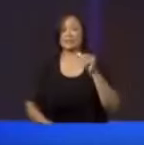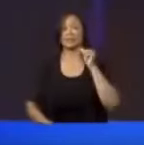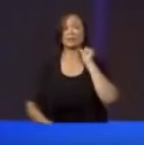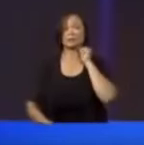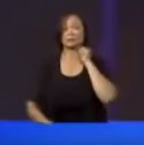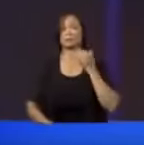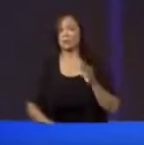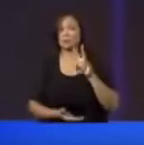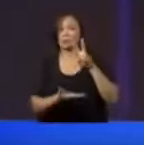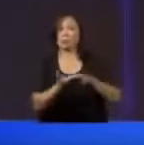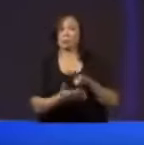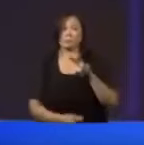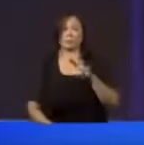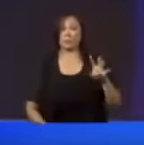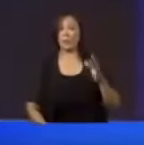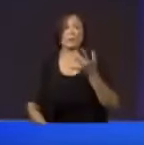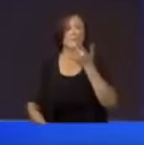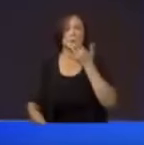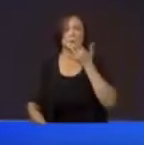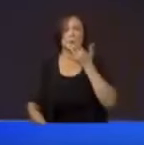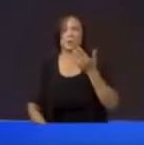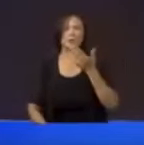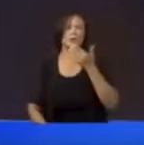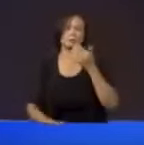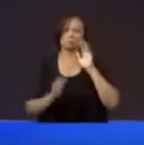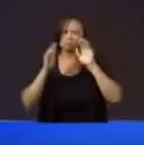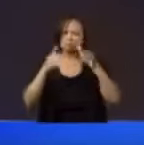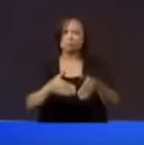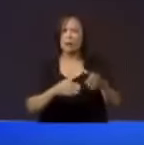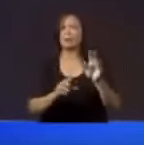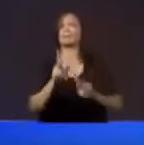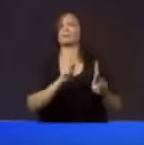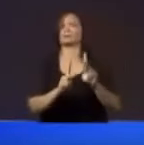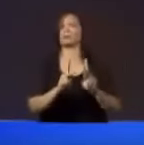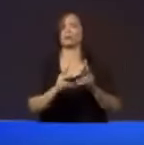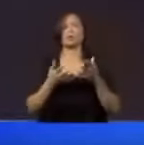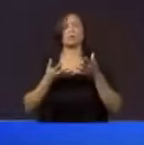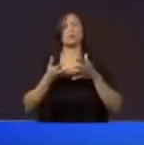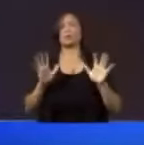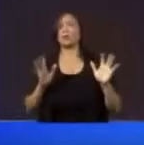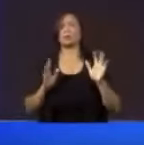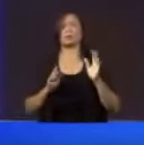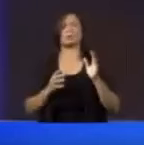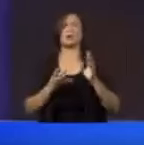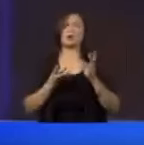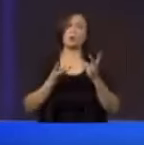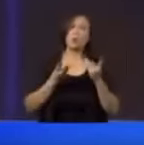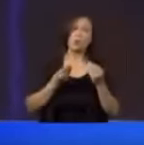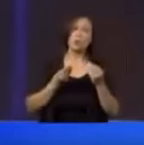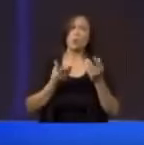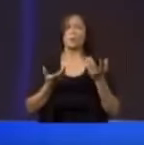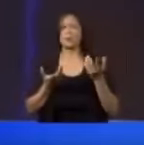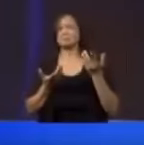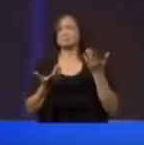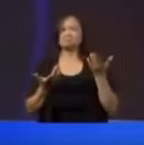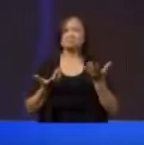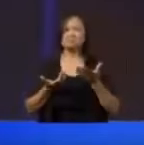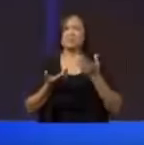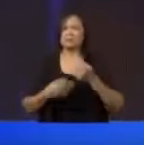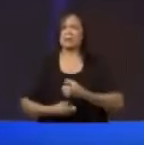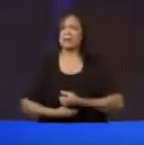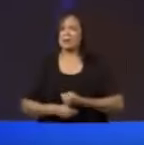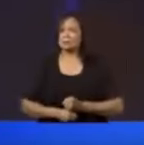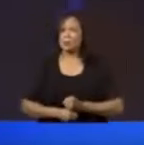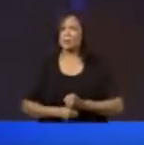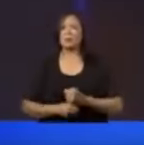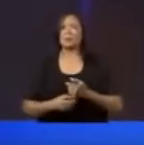de agosto del 2024, prefiero apostar a la gente. No quiero hablar de números en fríos mientras el